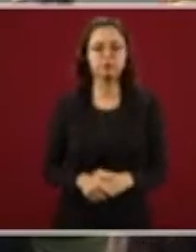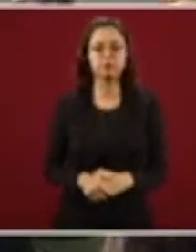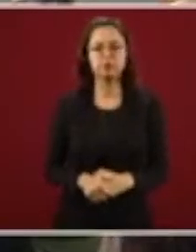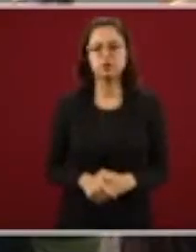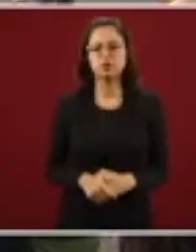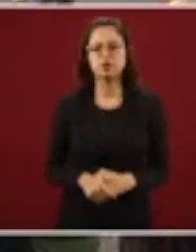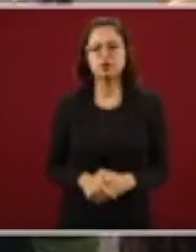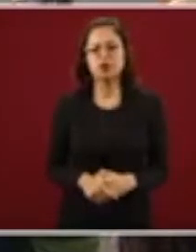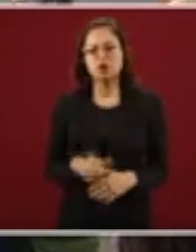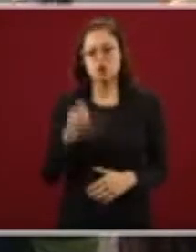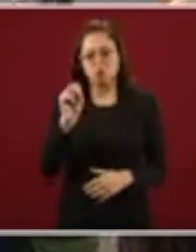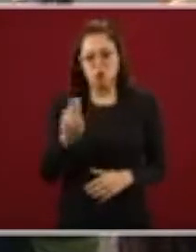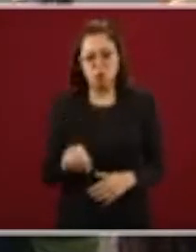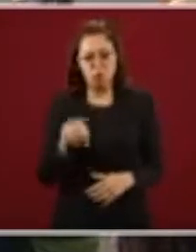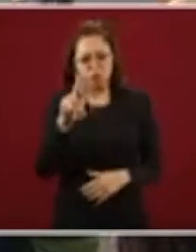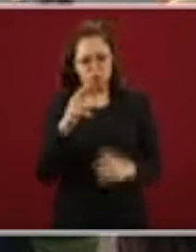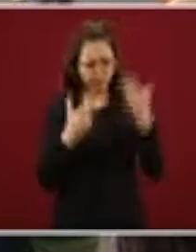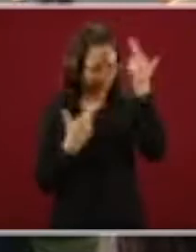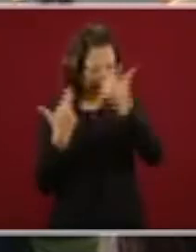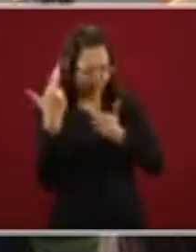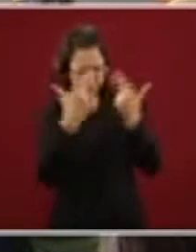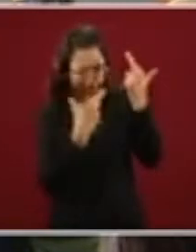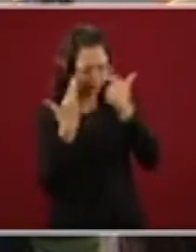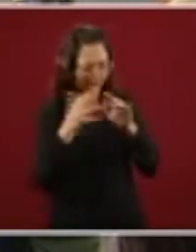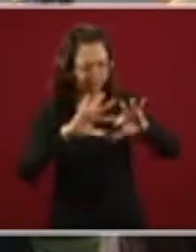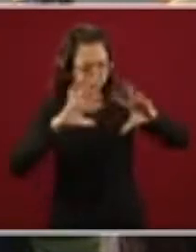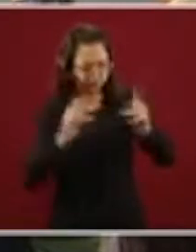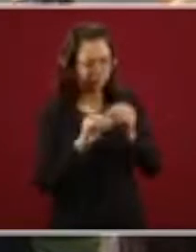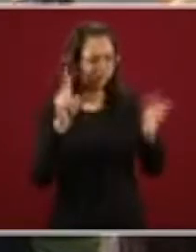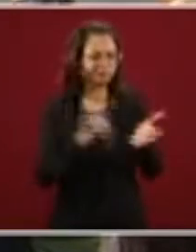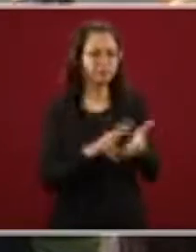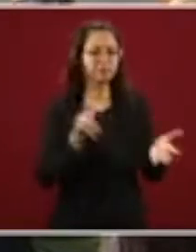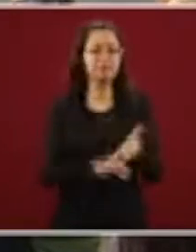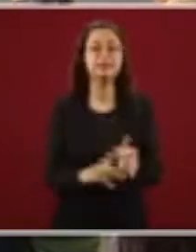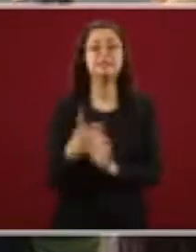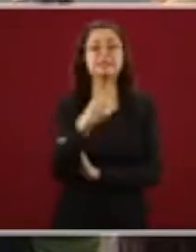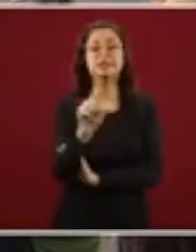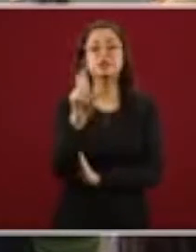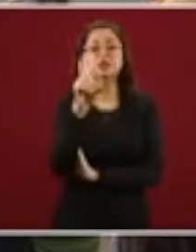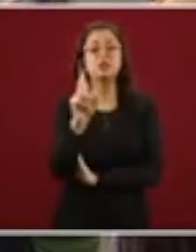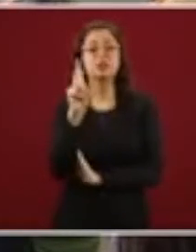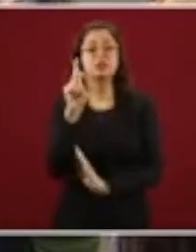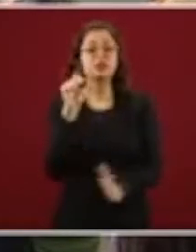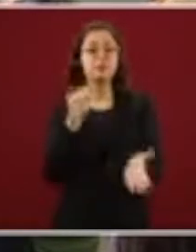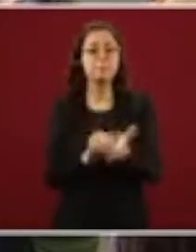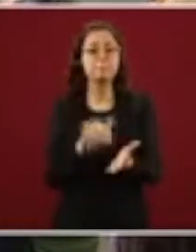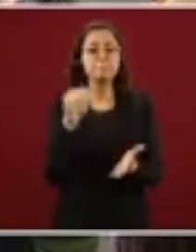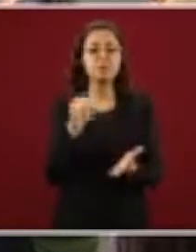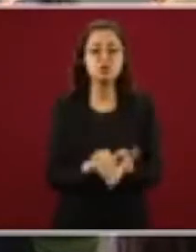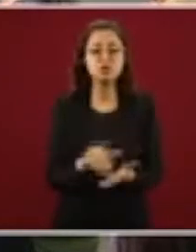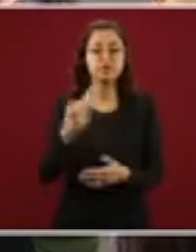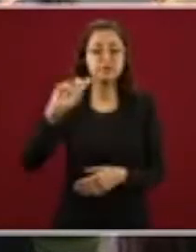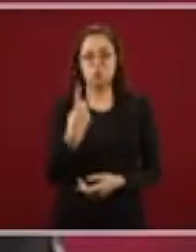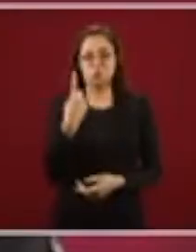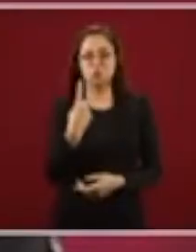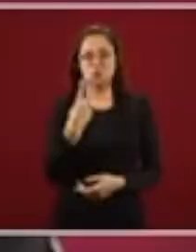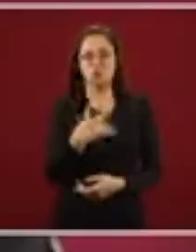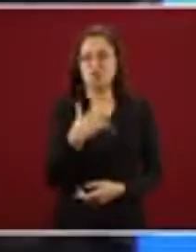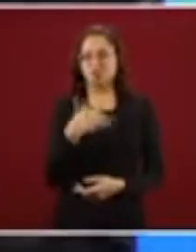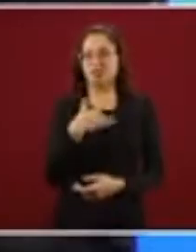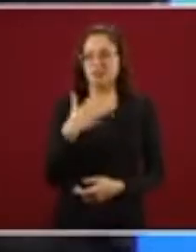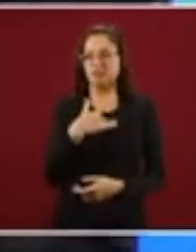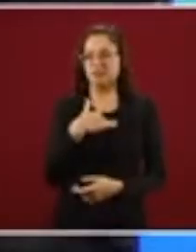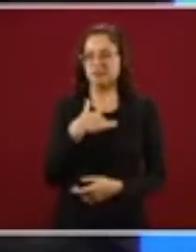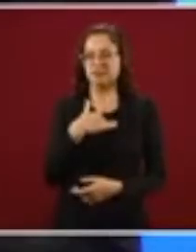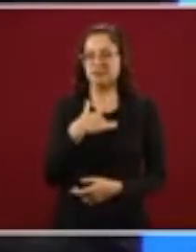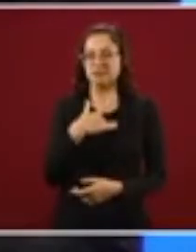en contra y a favor, e inclusive los memes no se han hecho esperar en las redes sociales. De dólares. Los